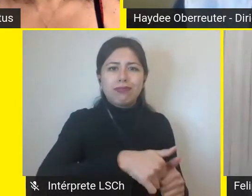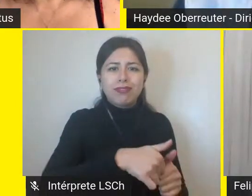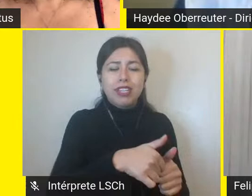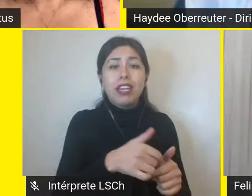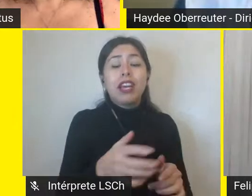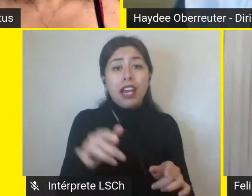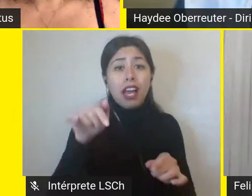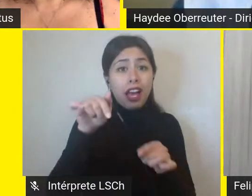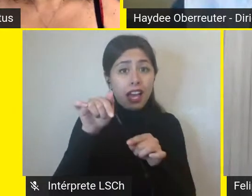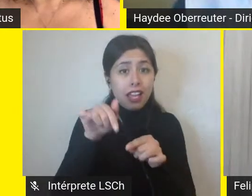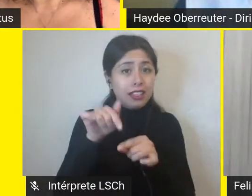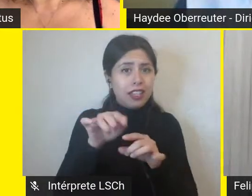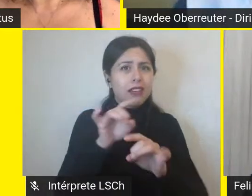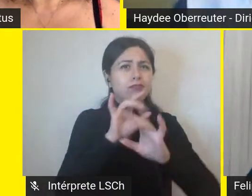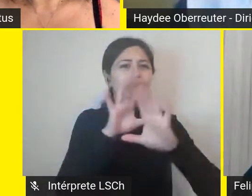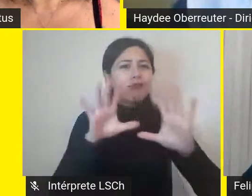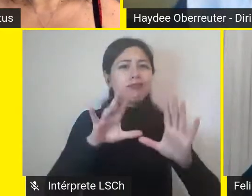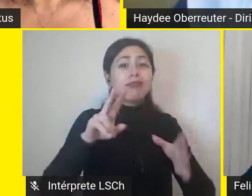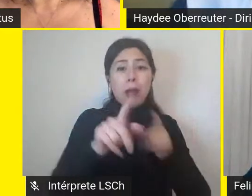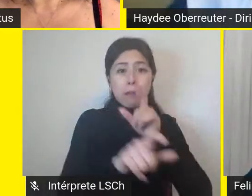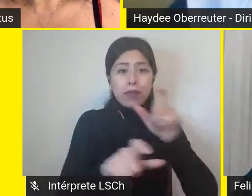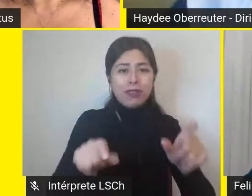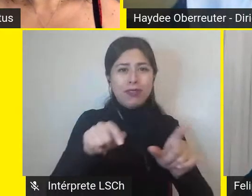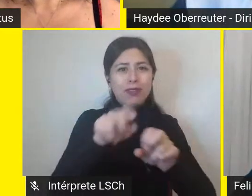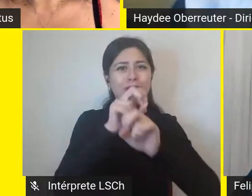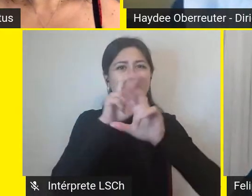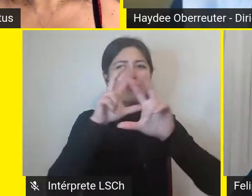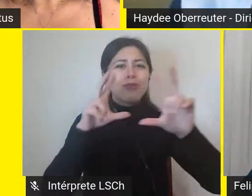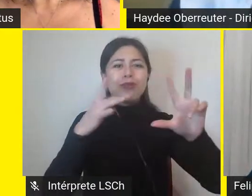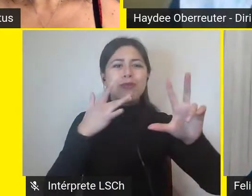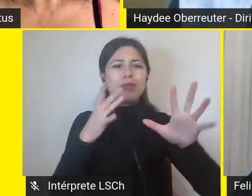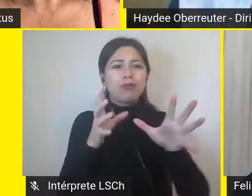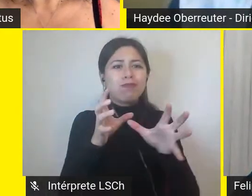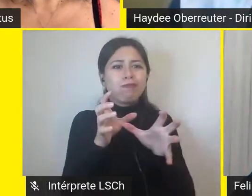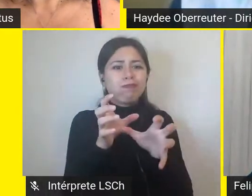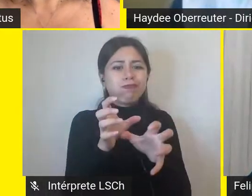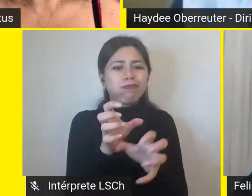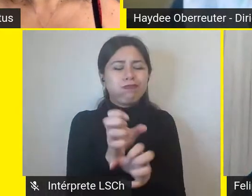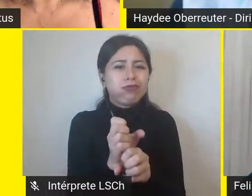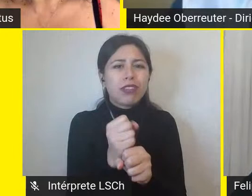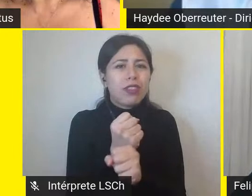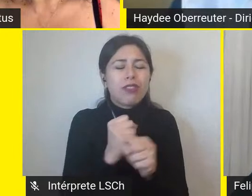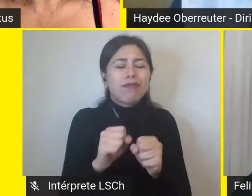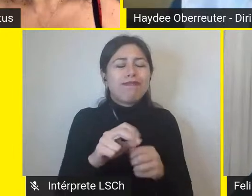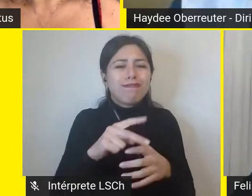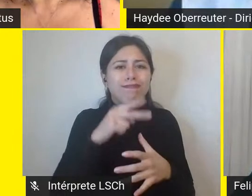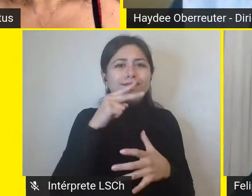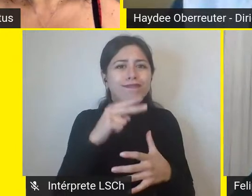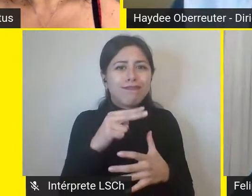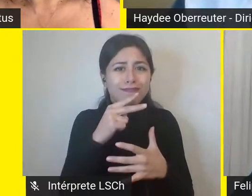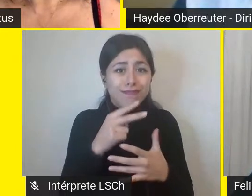la gente despertó, pero despertó porque ya la estaban achurrascando al punto de no poder respirar